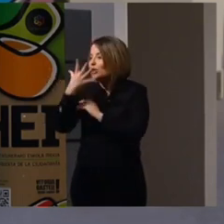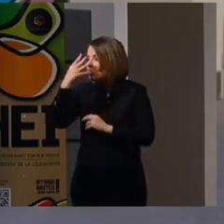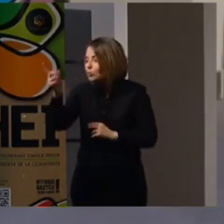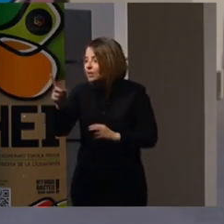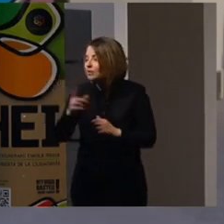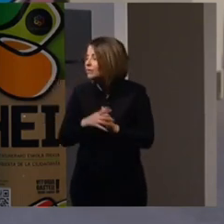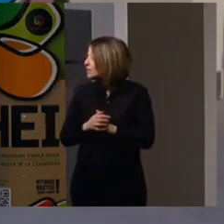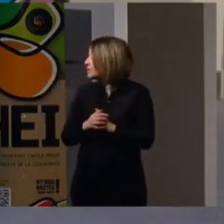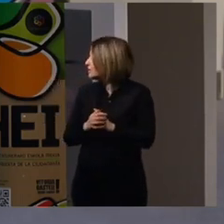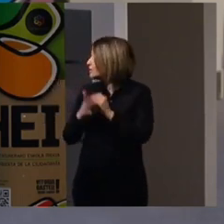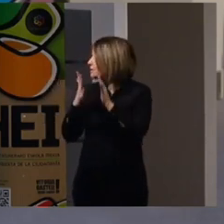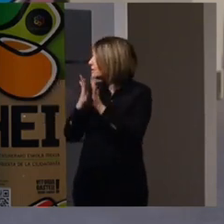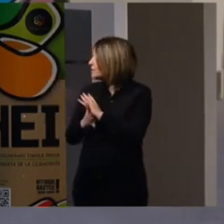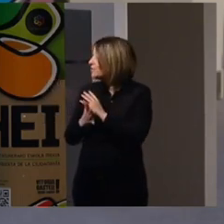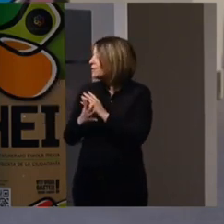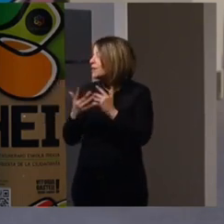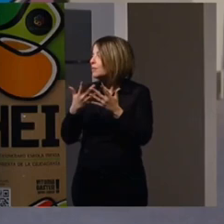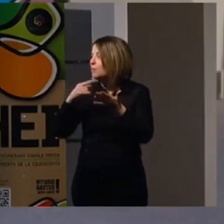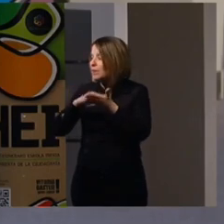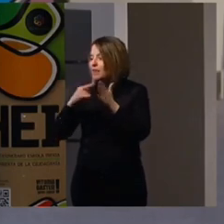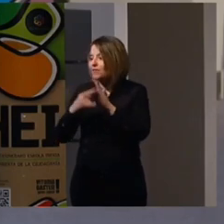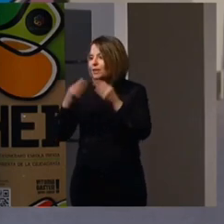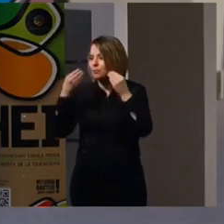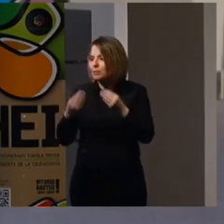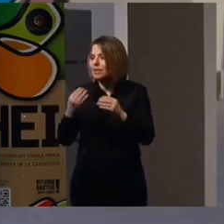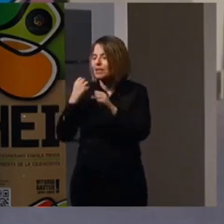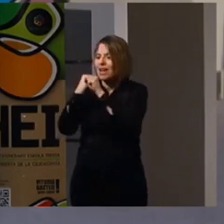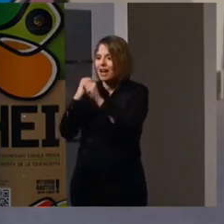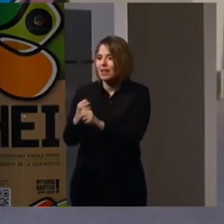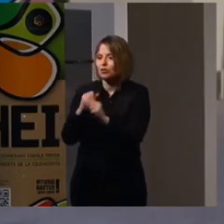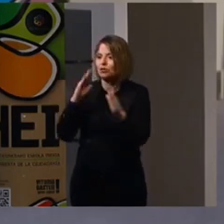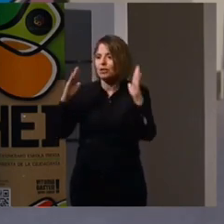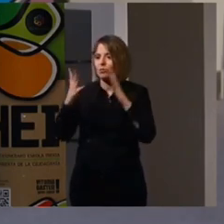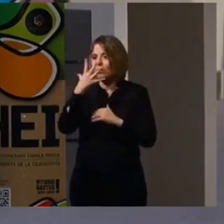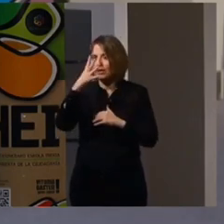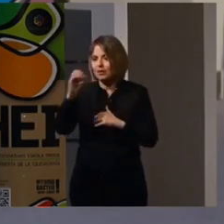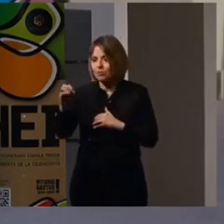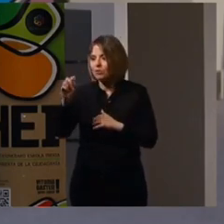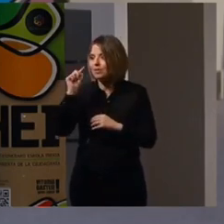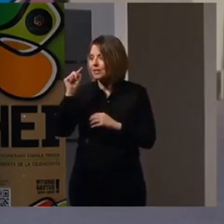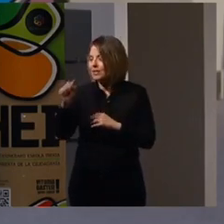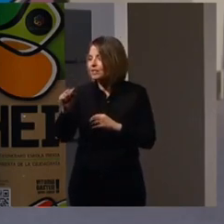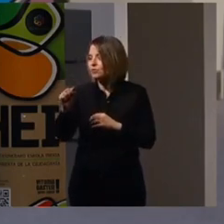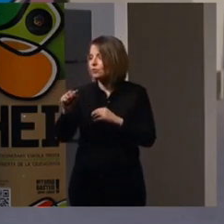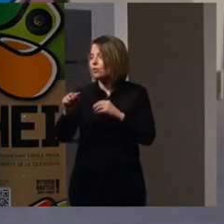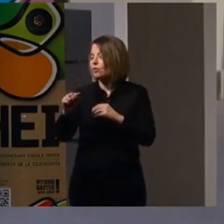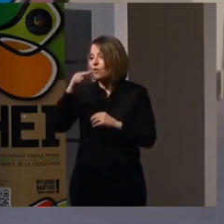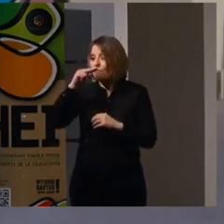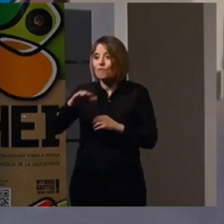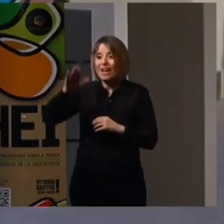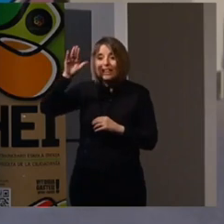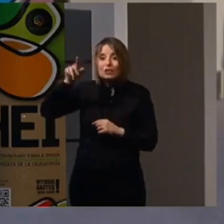no se me entienda mal. Me refiero a algo tan grande, tan planificado, que duró tantos años. La década de los 50 fue esto, básicamente. Todo el desarrollismo franquista